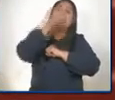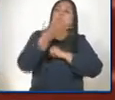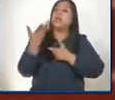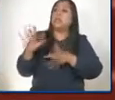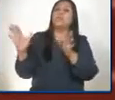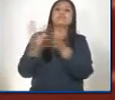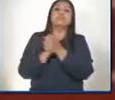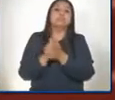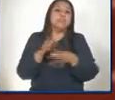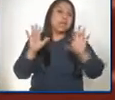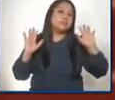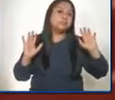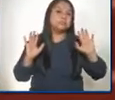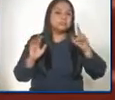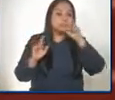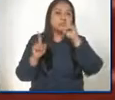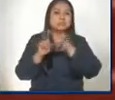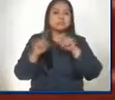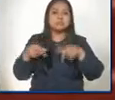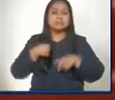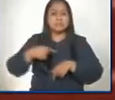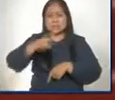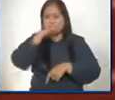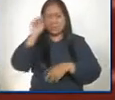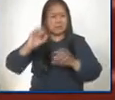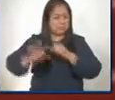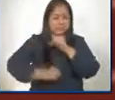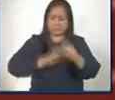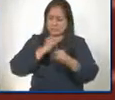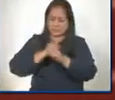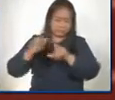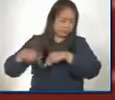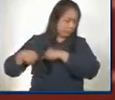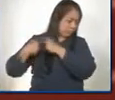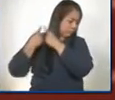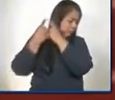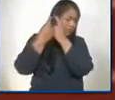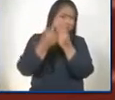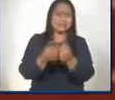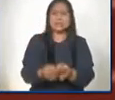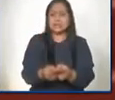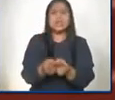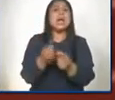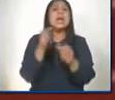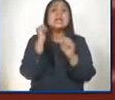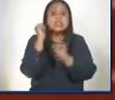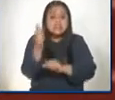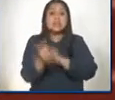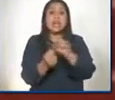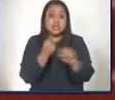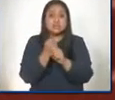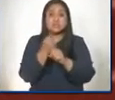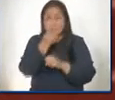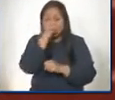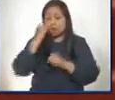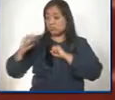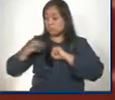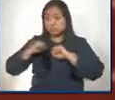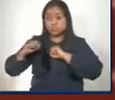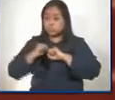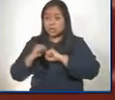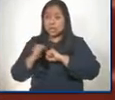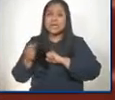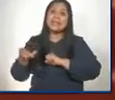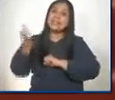muy valiosas que llevan mucho tiempo y han pasado por una carrera diplomática basada en méritos. Pero otra cosa